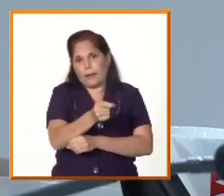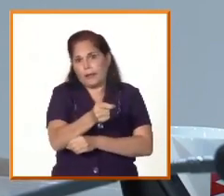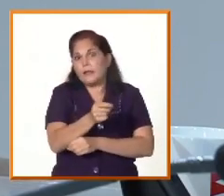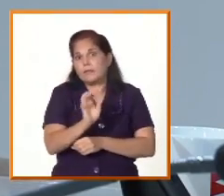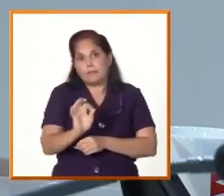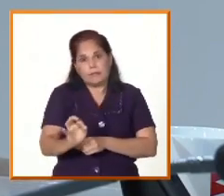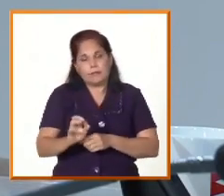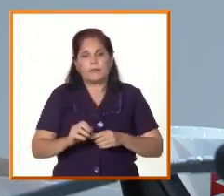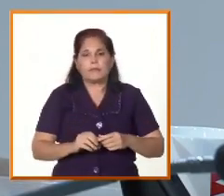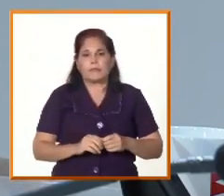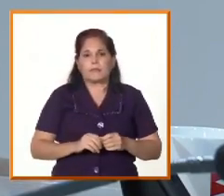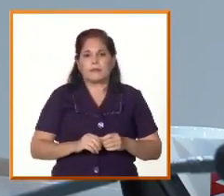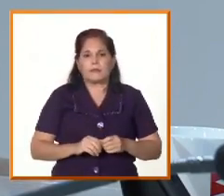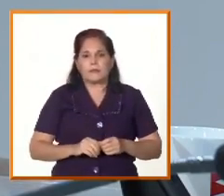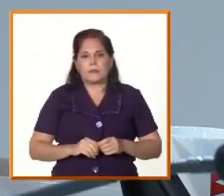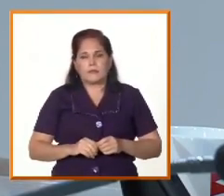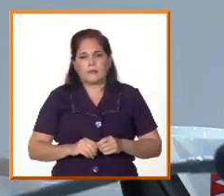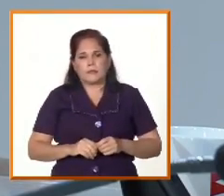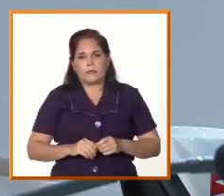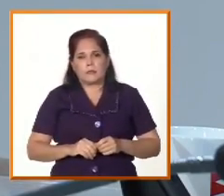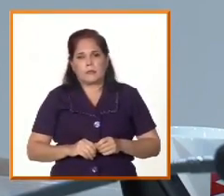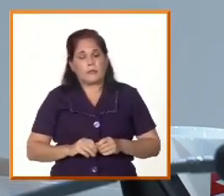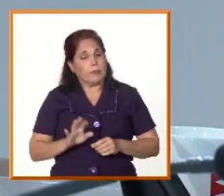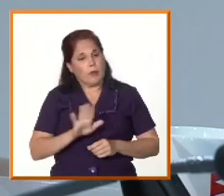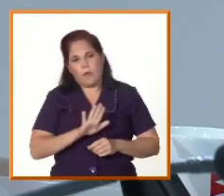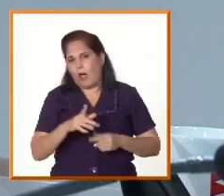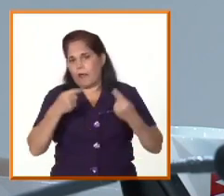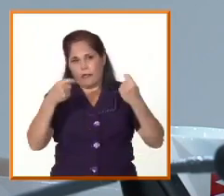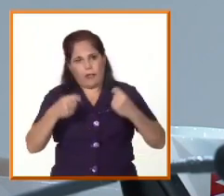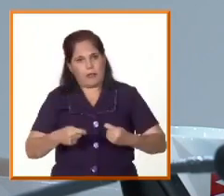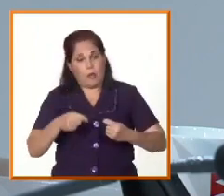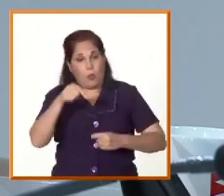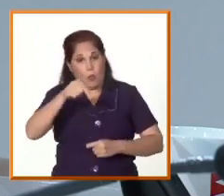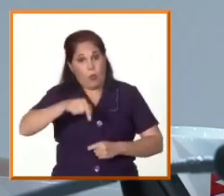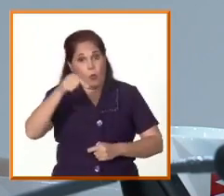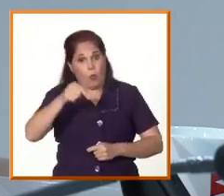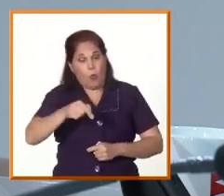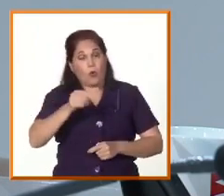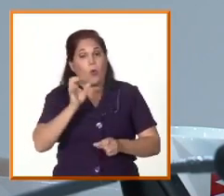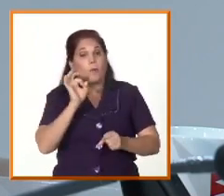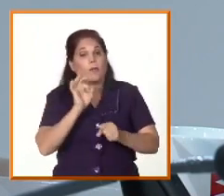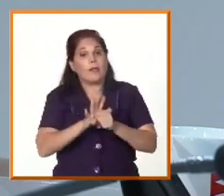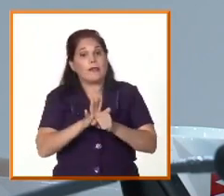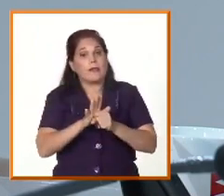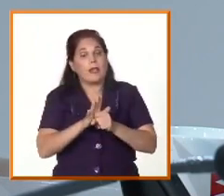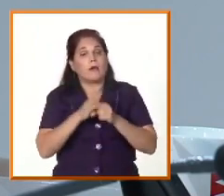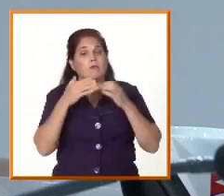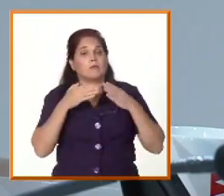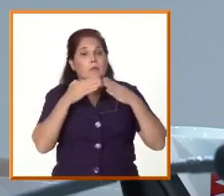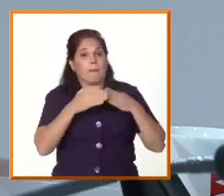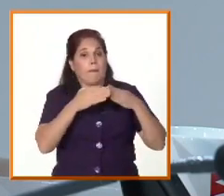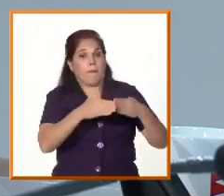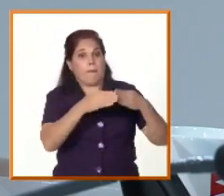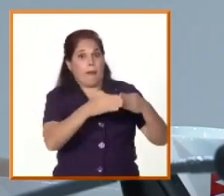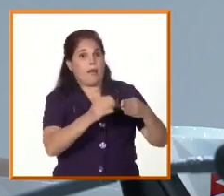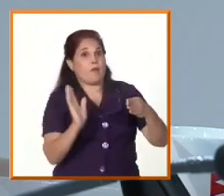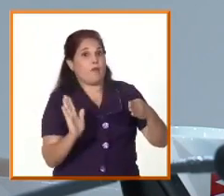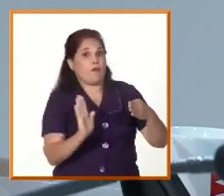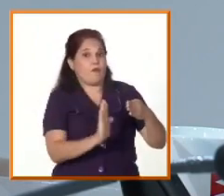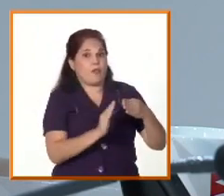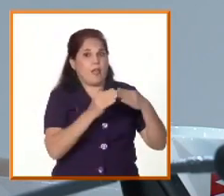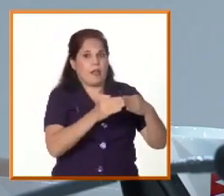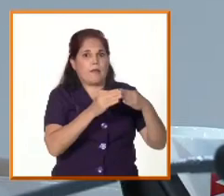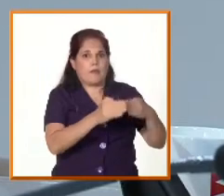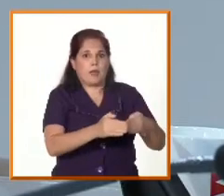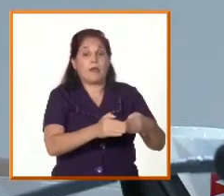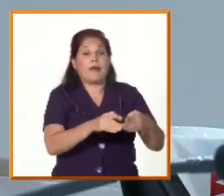fuerte bueno por una decisión tomada por el país hoy tenemos una entrada que está arribando al país un número significativo de artes